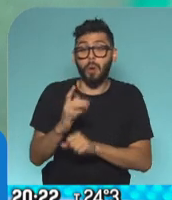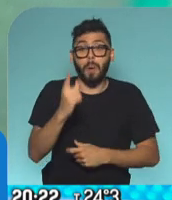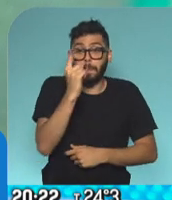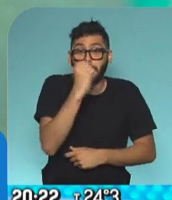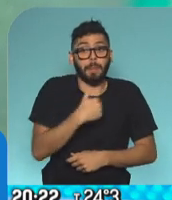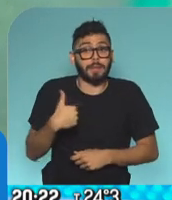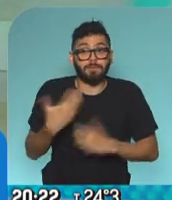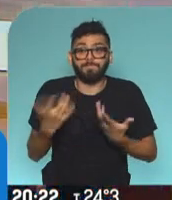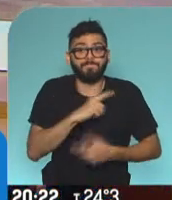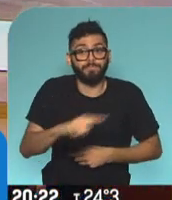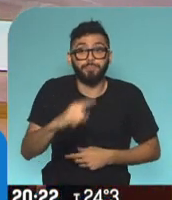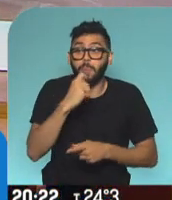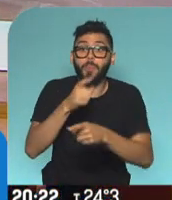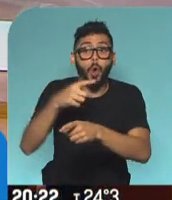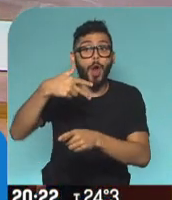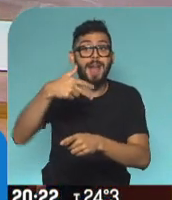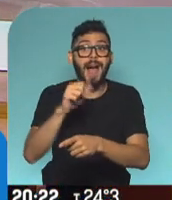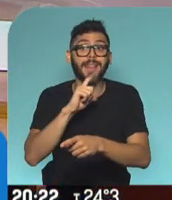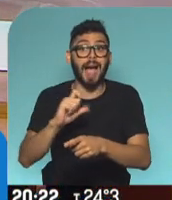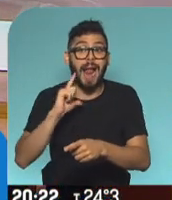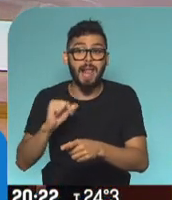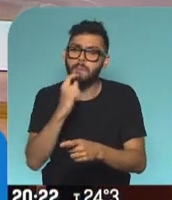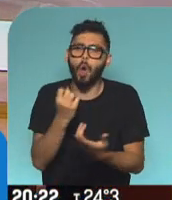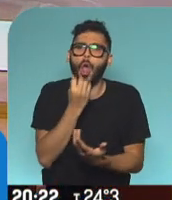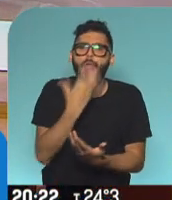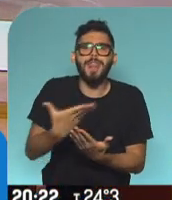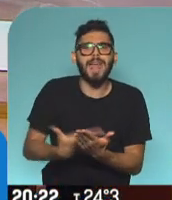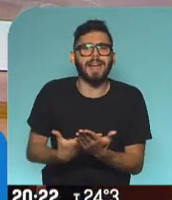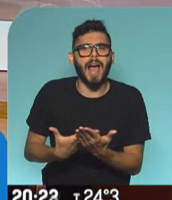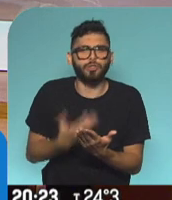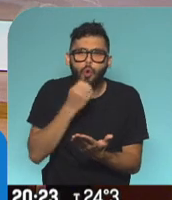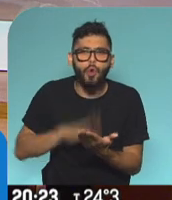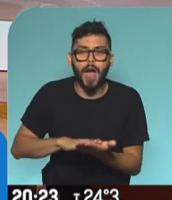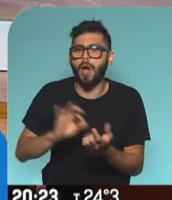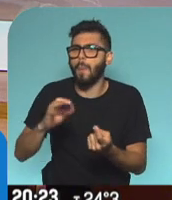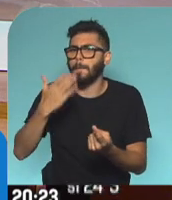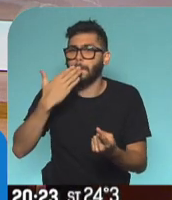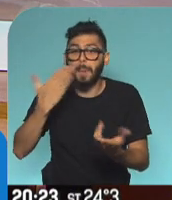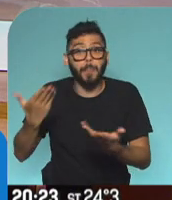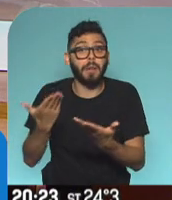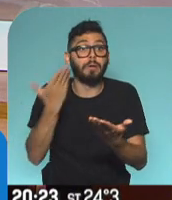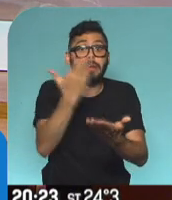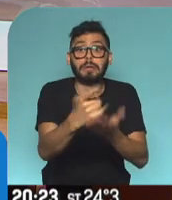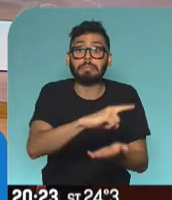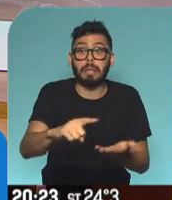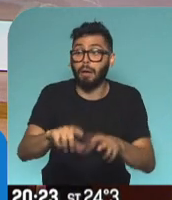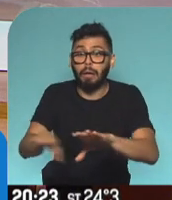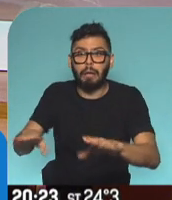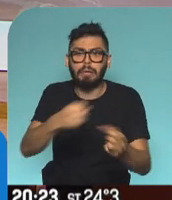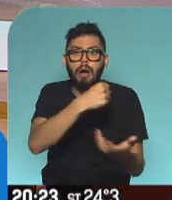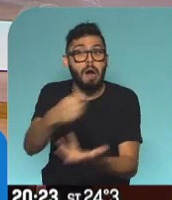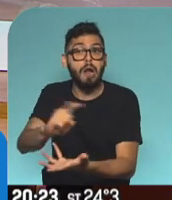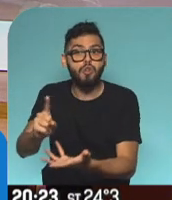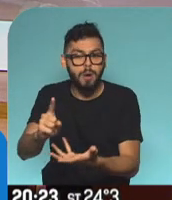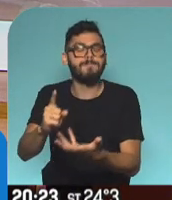como es el caso de natalie a presentar tal vez una declaración jurada un papel bueno que quedarán afuera de ésta de esta prestación